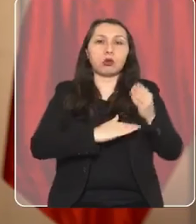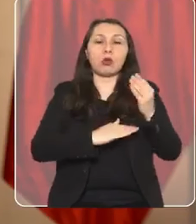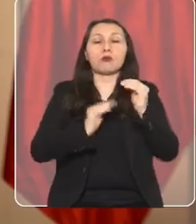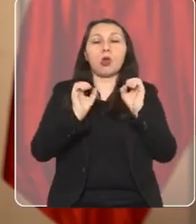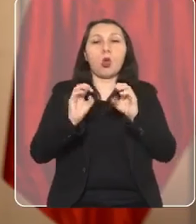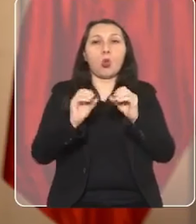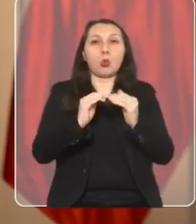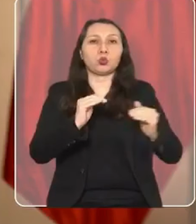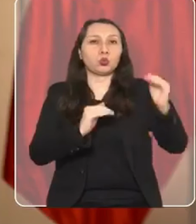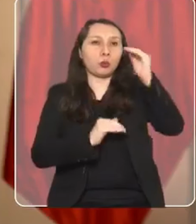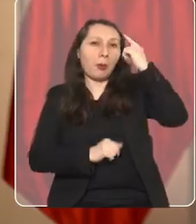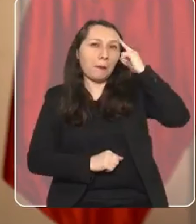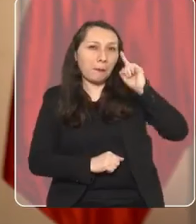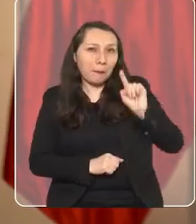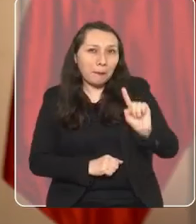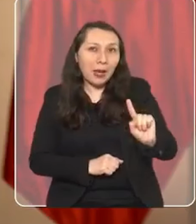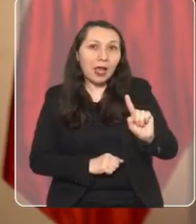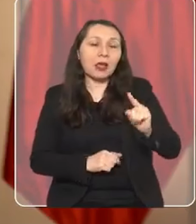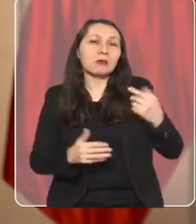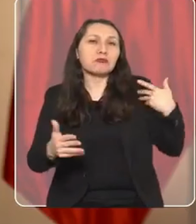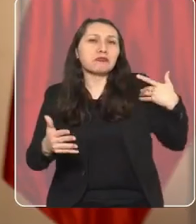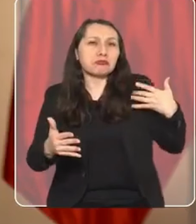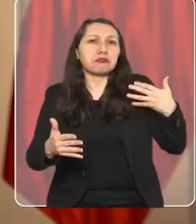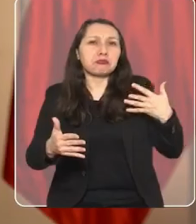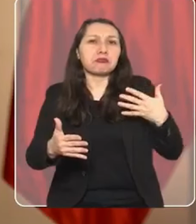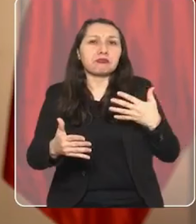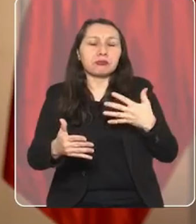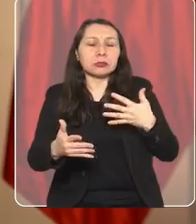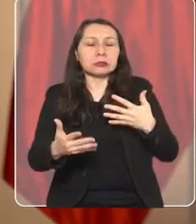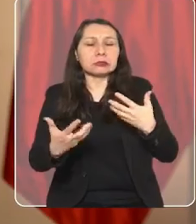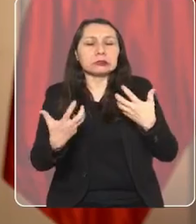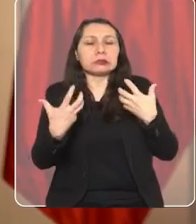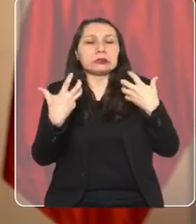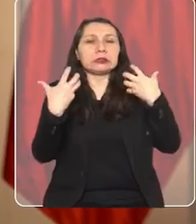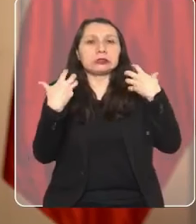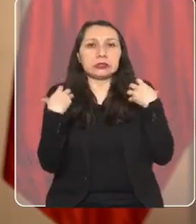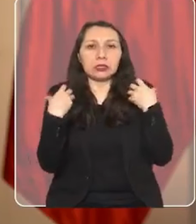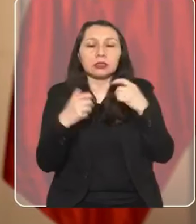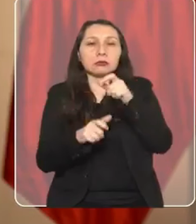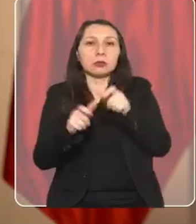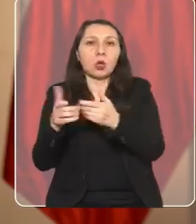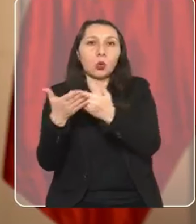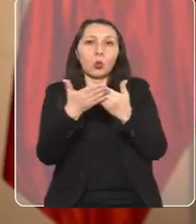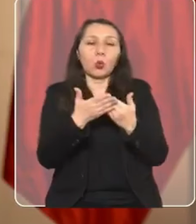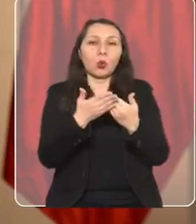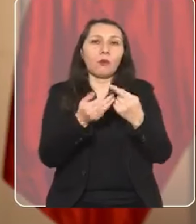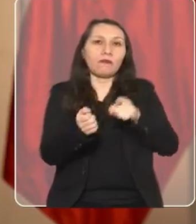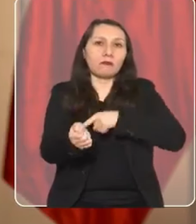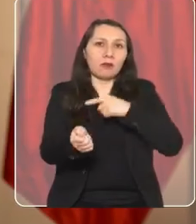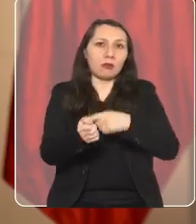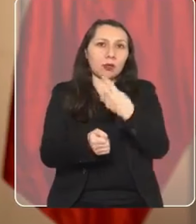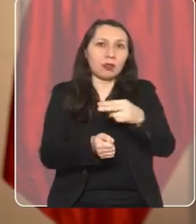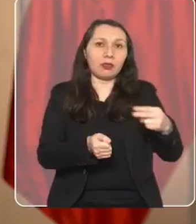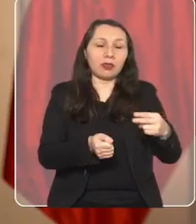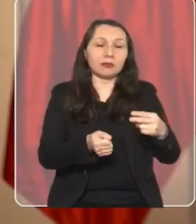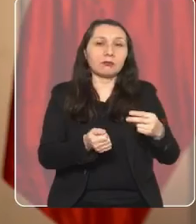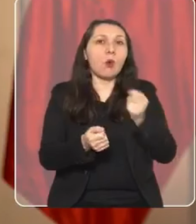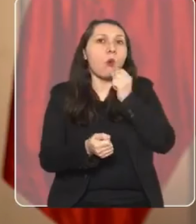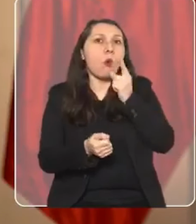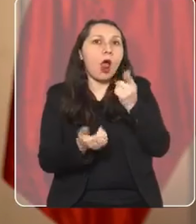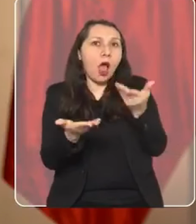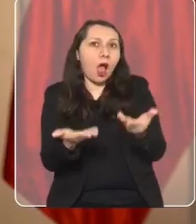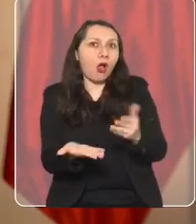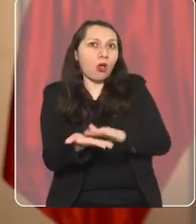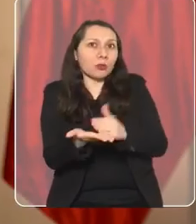superior sin embargo con el tiempo se transformó en una carga para los estudiantes y sus familias Cuál es el escenario que